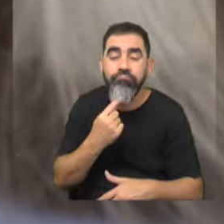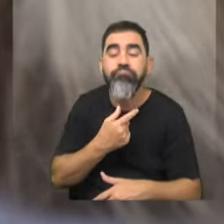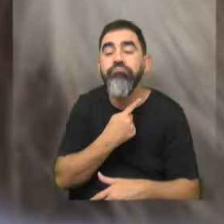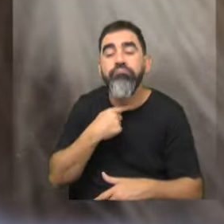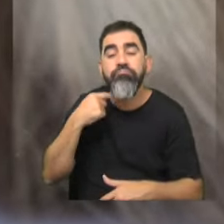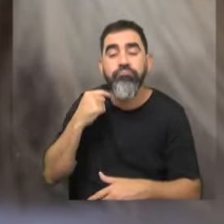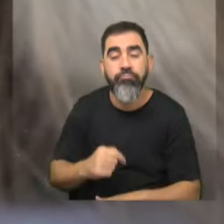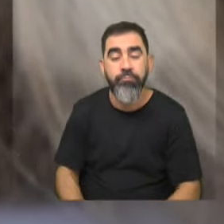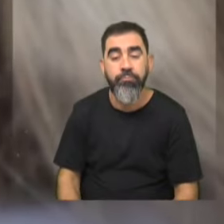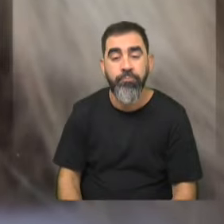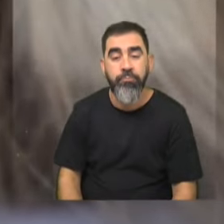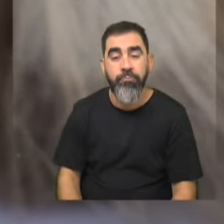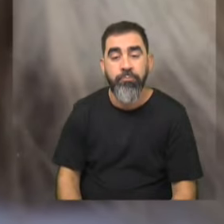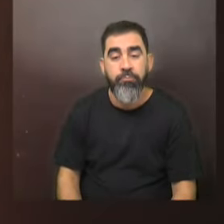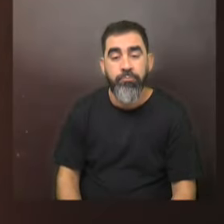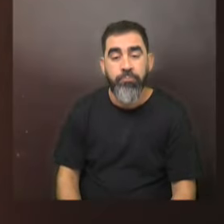mandibular.